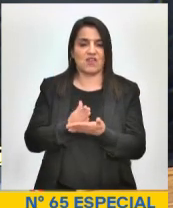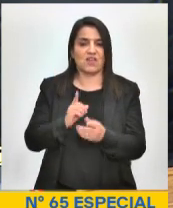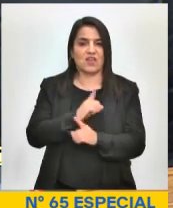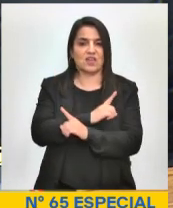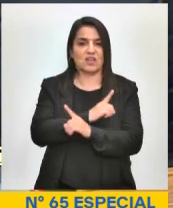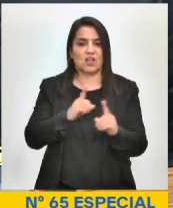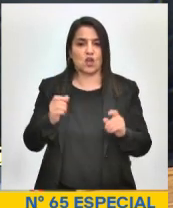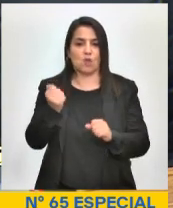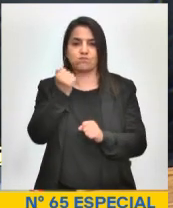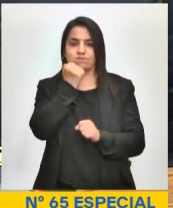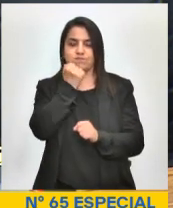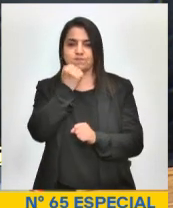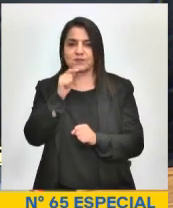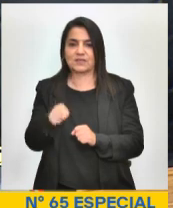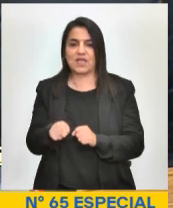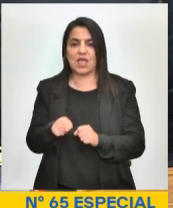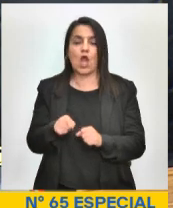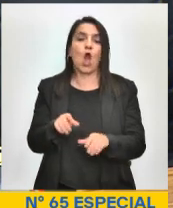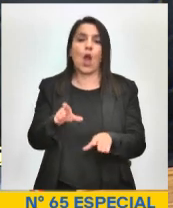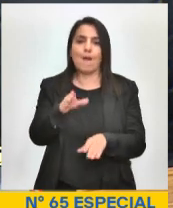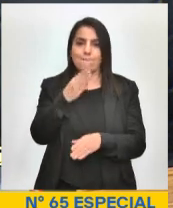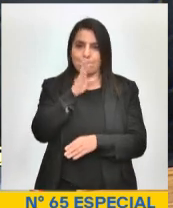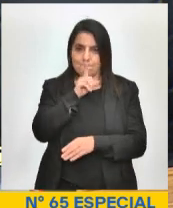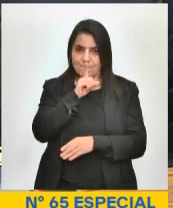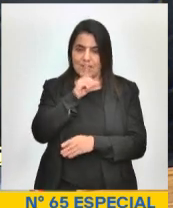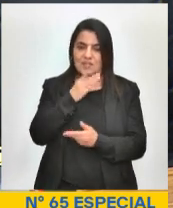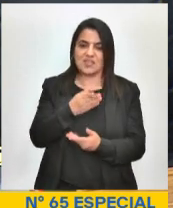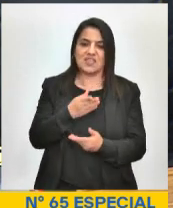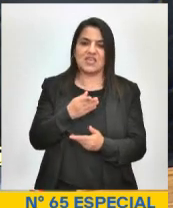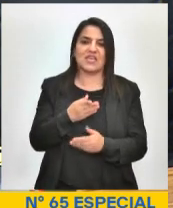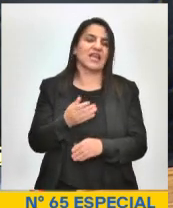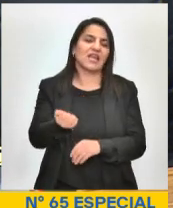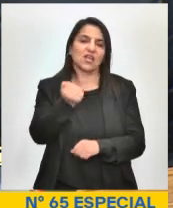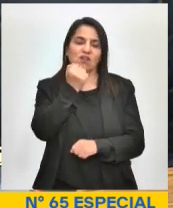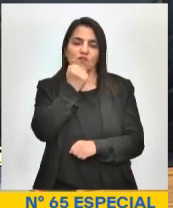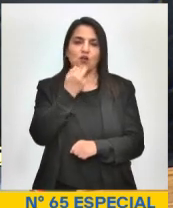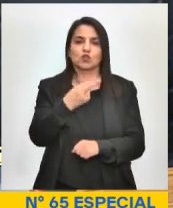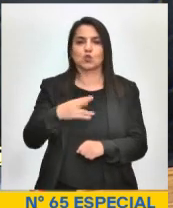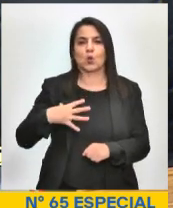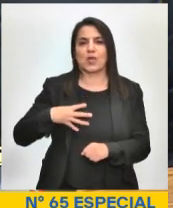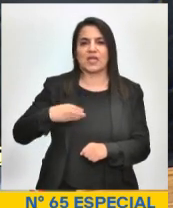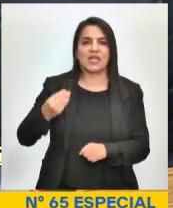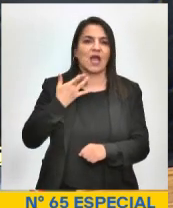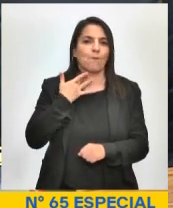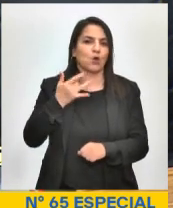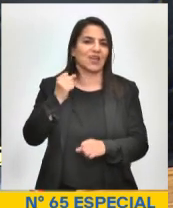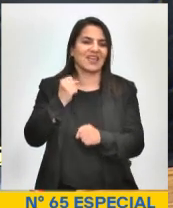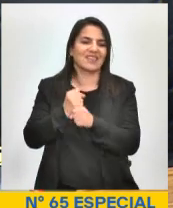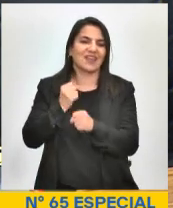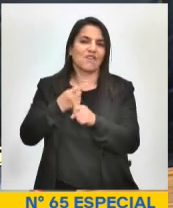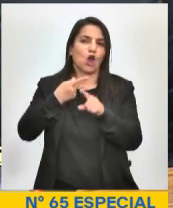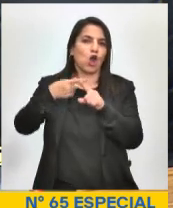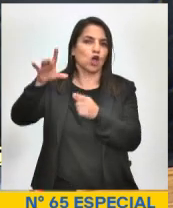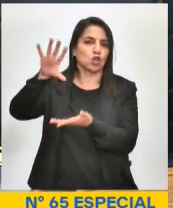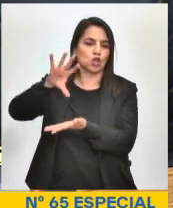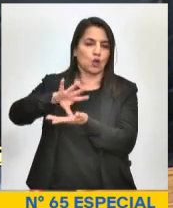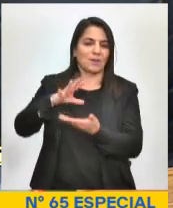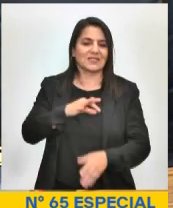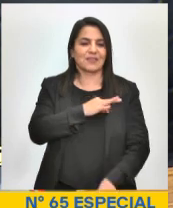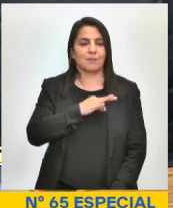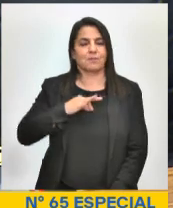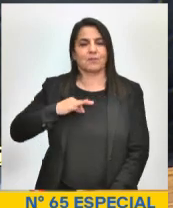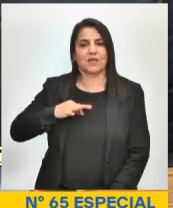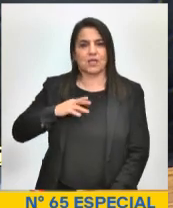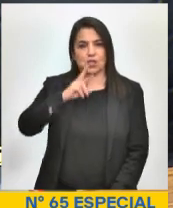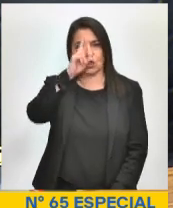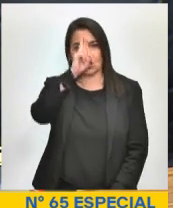omitir denunciar la falta de su hija, quien desempeñó su función judicial fuera del territorio jurisdiccional. Lo que se cuestiona aquí es que el ministro Muñoz tenía un rol